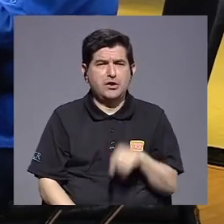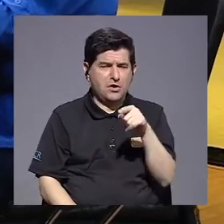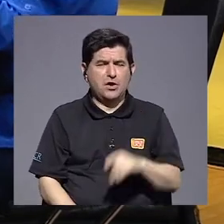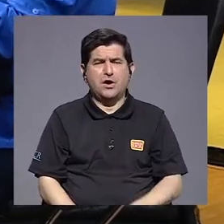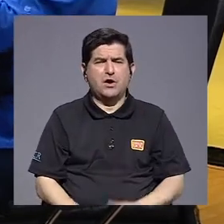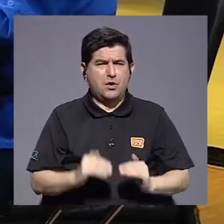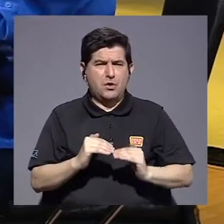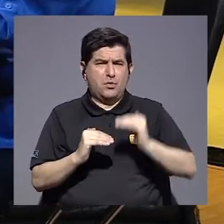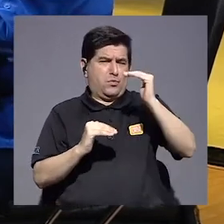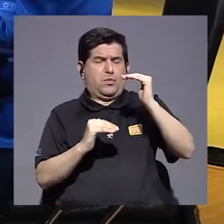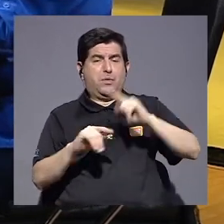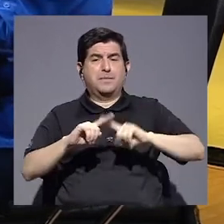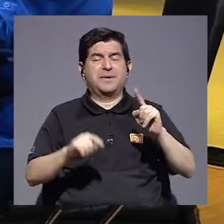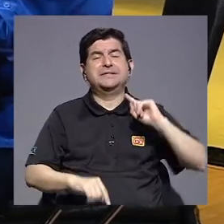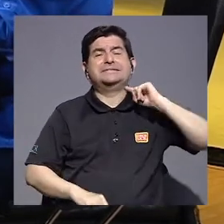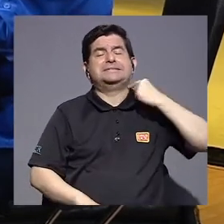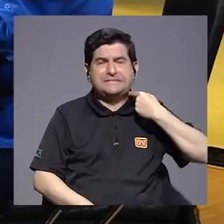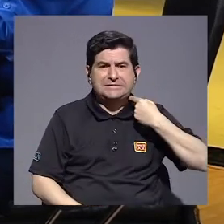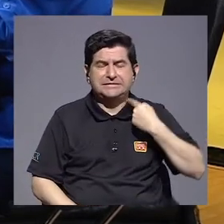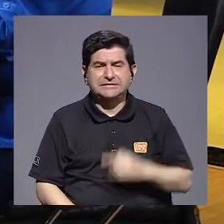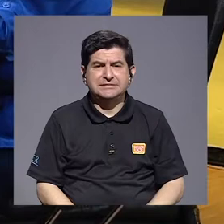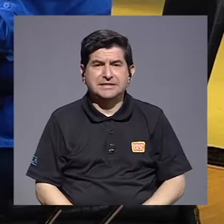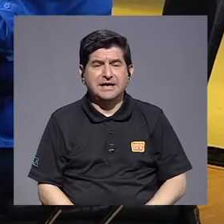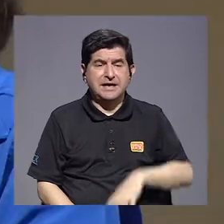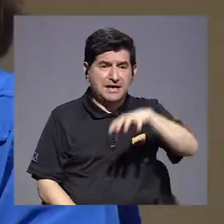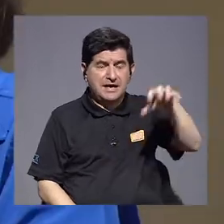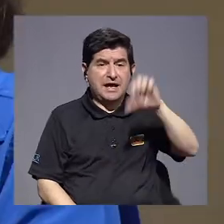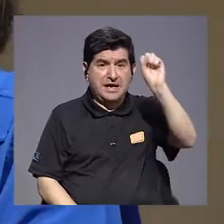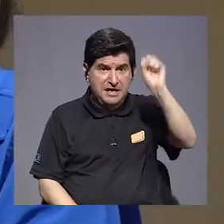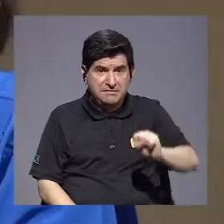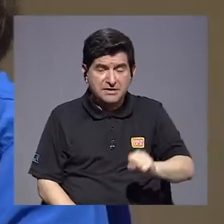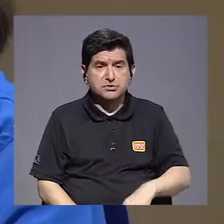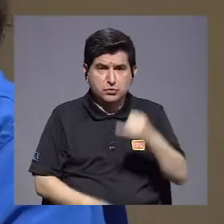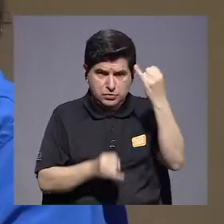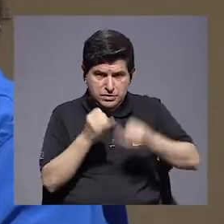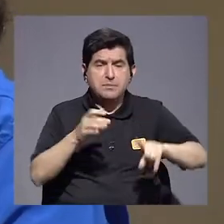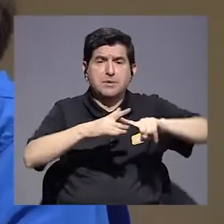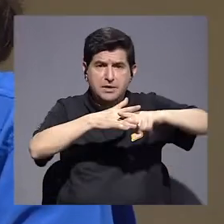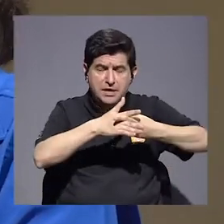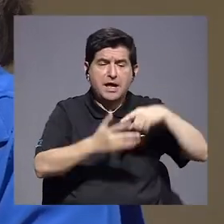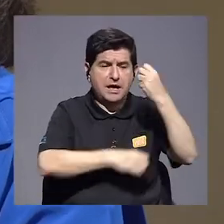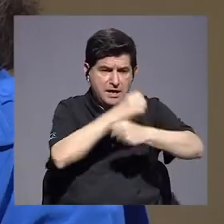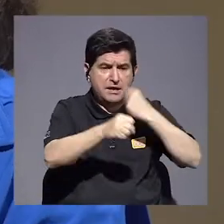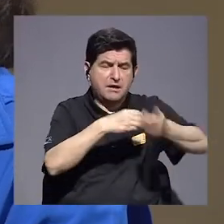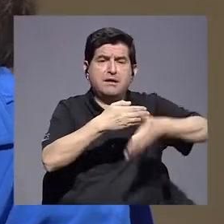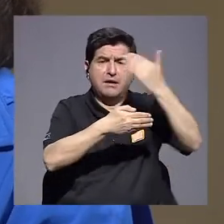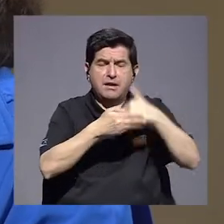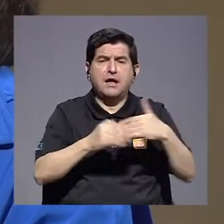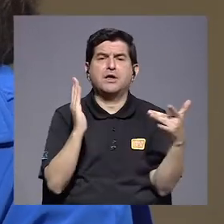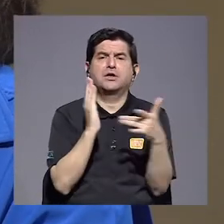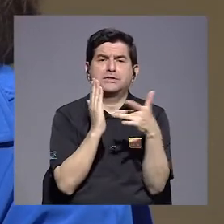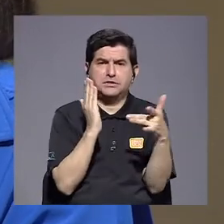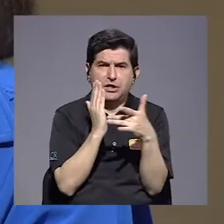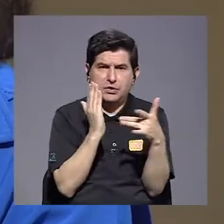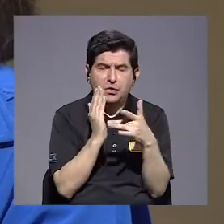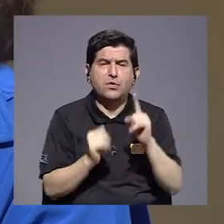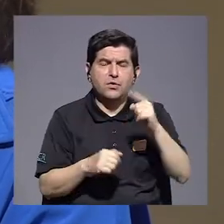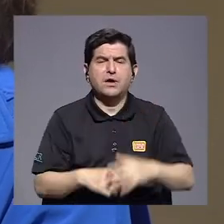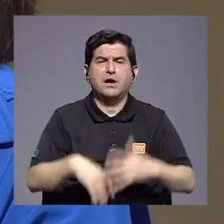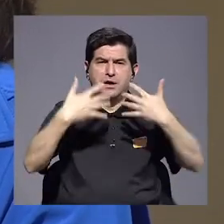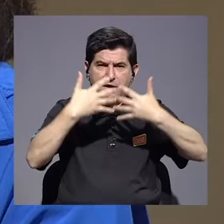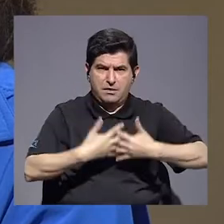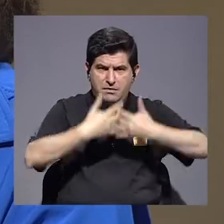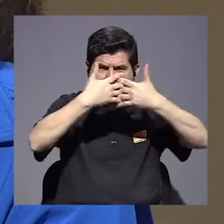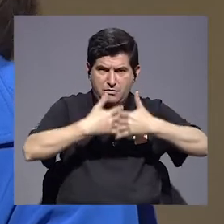sofisticada, pero también costosa. En el Caribe Sur concluimos, inauguramos el año pasado la tecnología en una